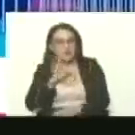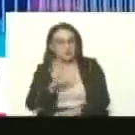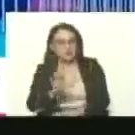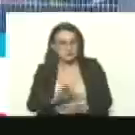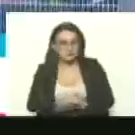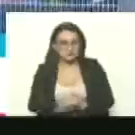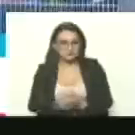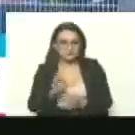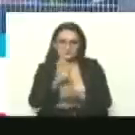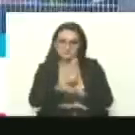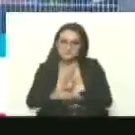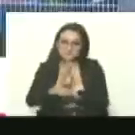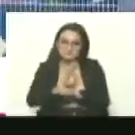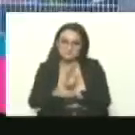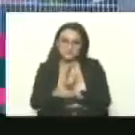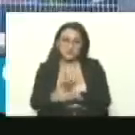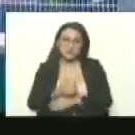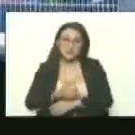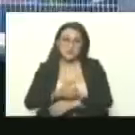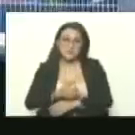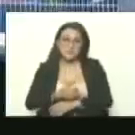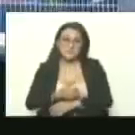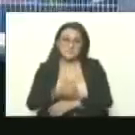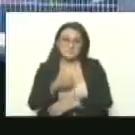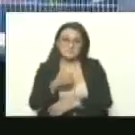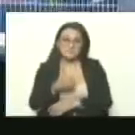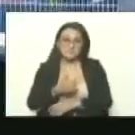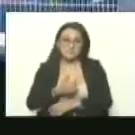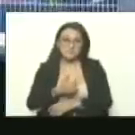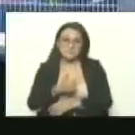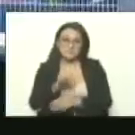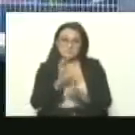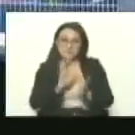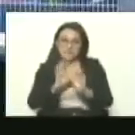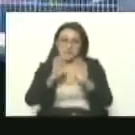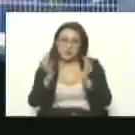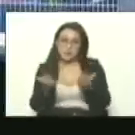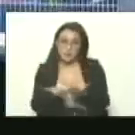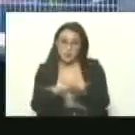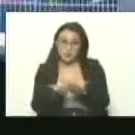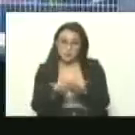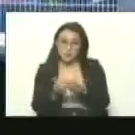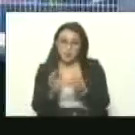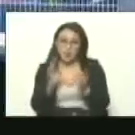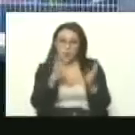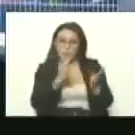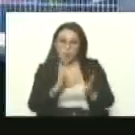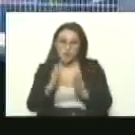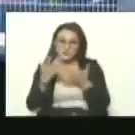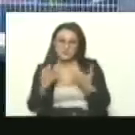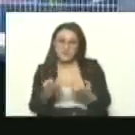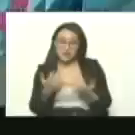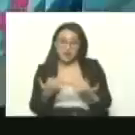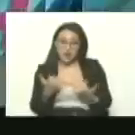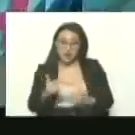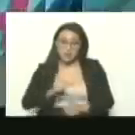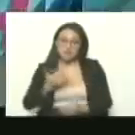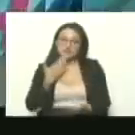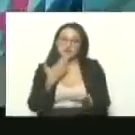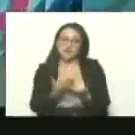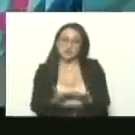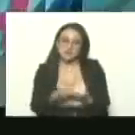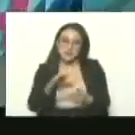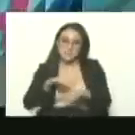estamos protegiendo uno de los hábitats más amenazados a nivel global, que es el bosque seco. Y también aprovecho la oportunidad de agradecer